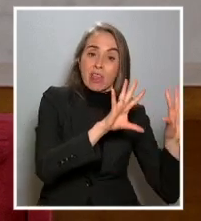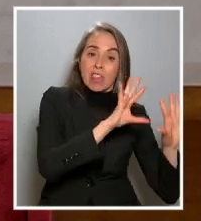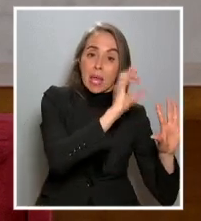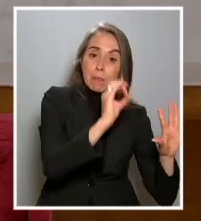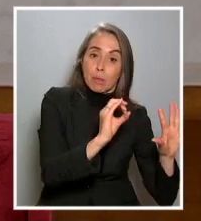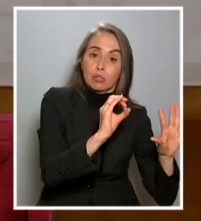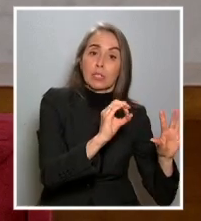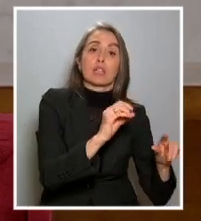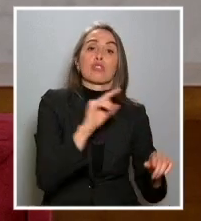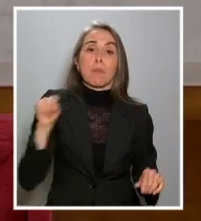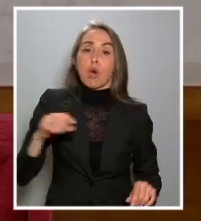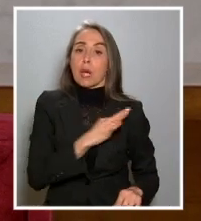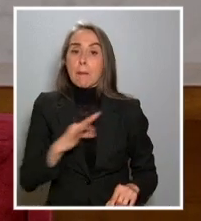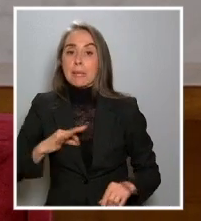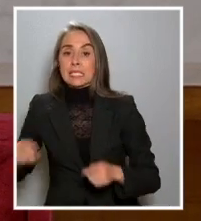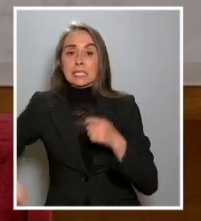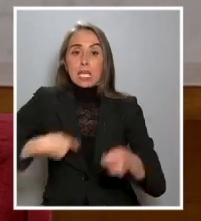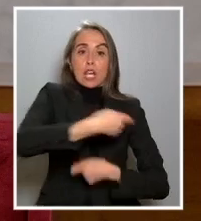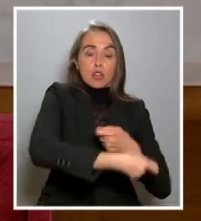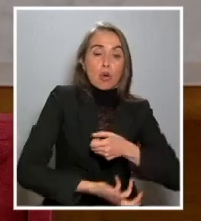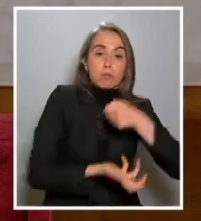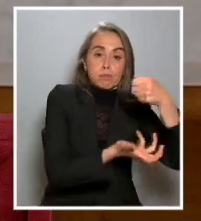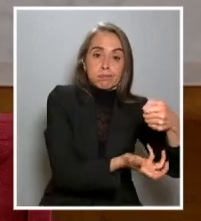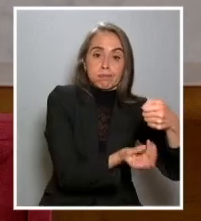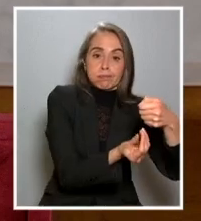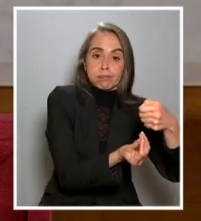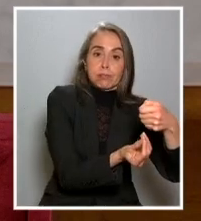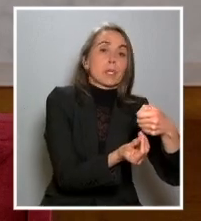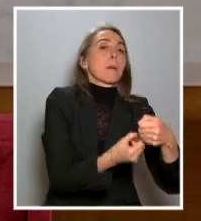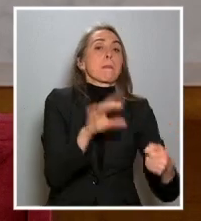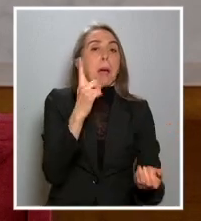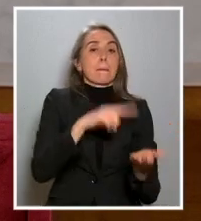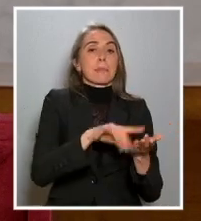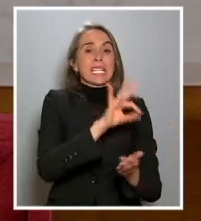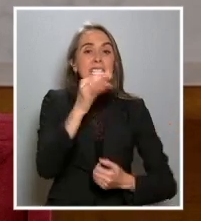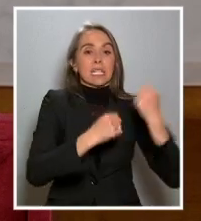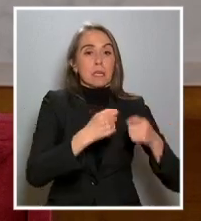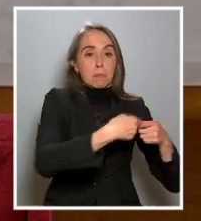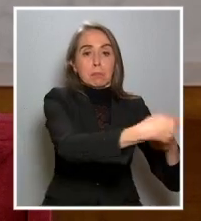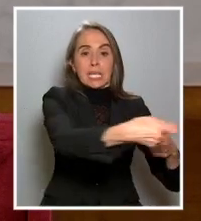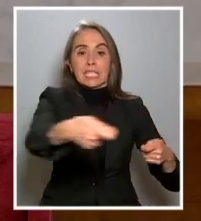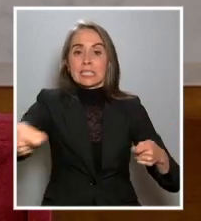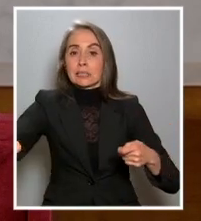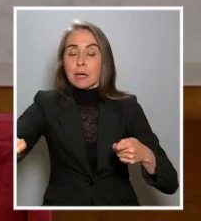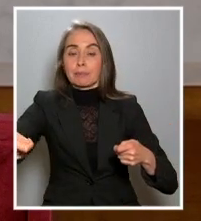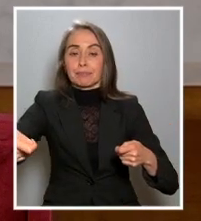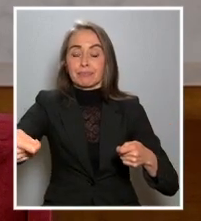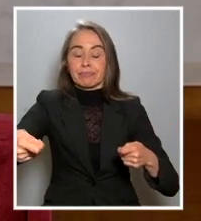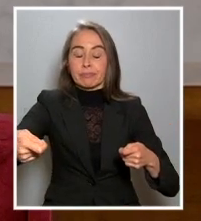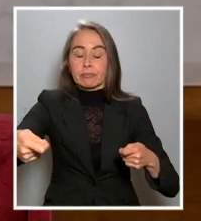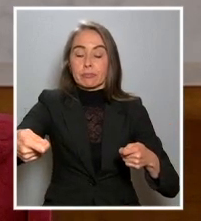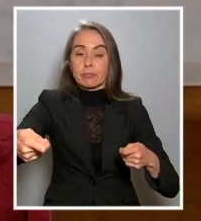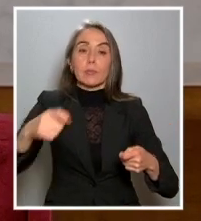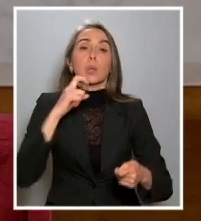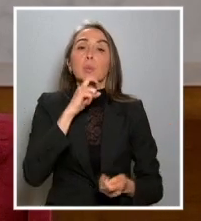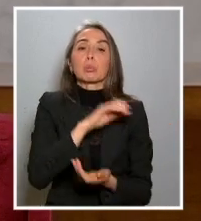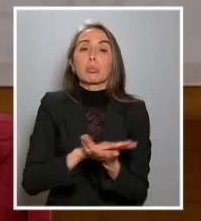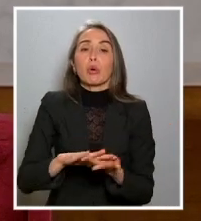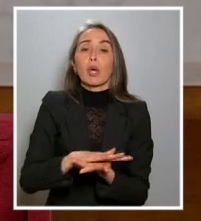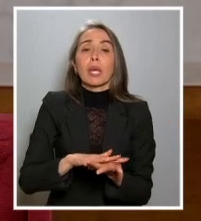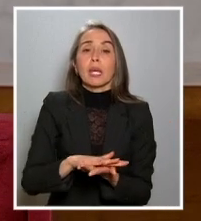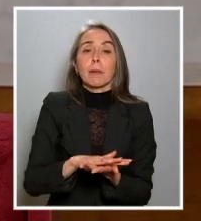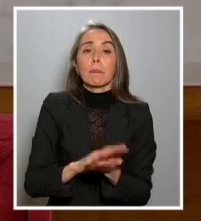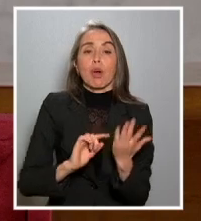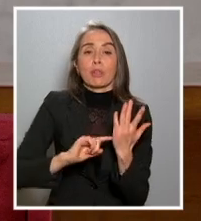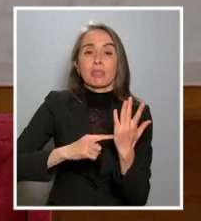10% intersectorialmente. Estos recursos ya impactaron a más de 1.500 empresas, como por ejemplo